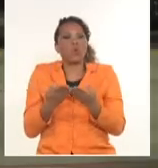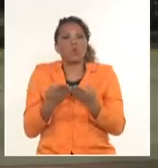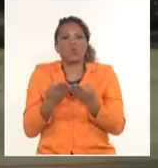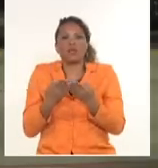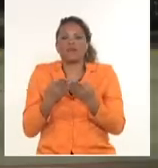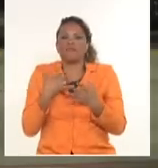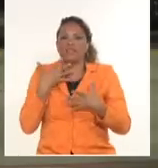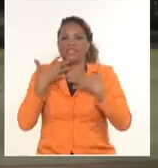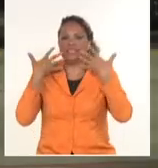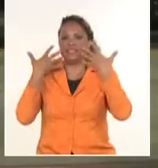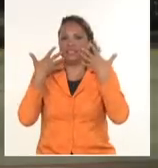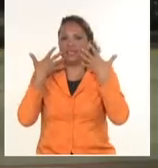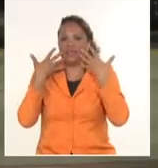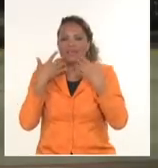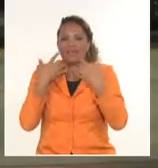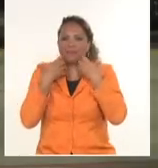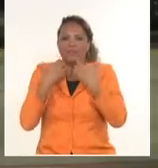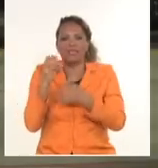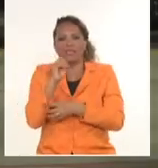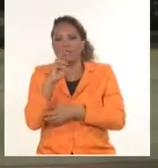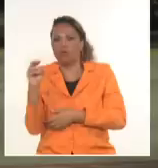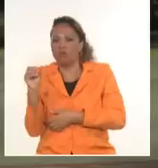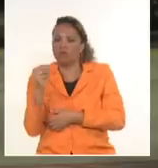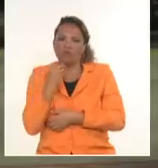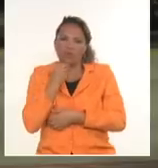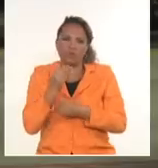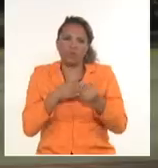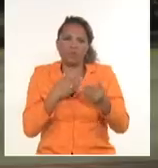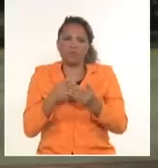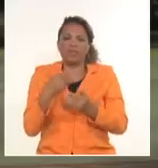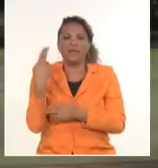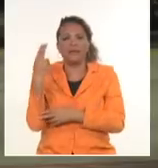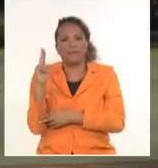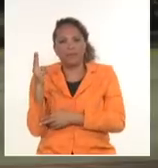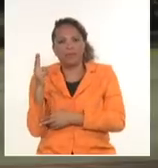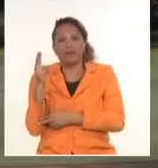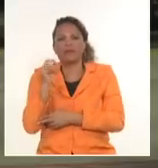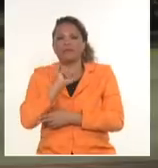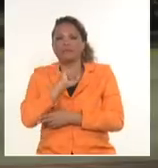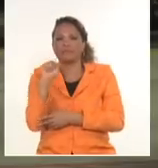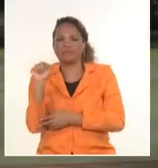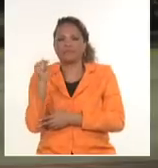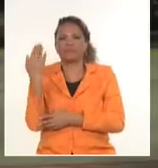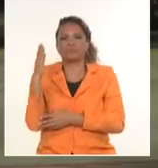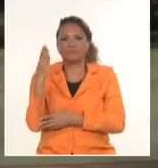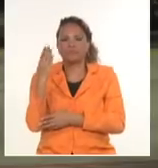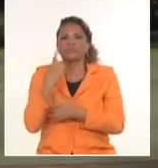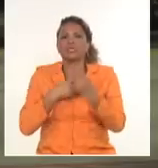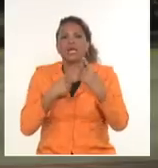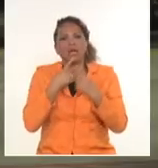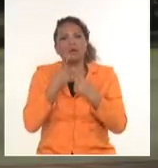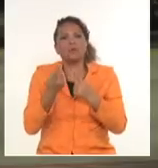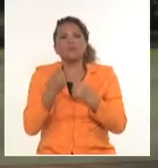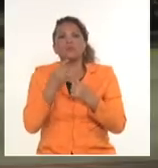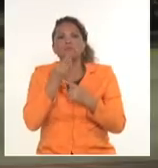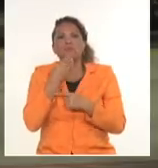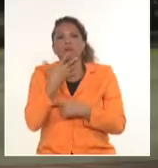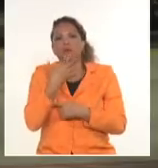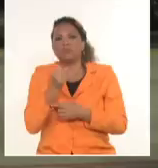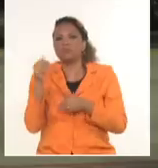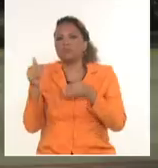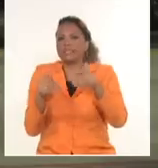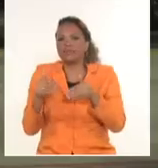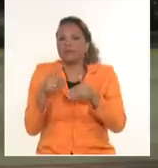todo el oro es lo que vale, que también hay medallas de plata y bronce, también hay finalistas, también hay atletas que se conforman con participar, porque también esto es un